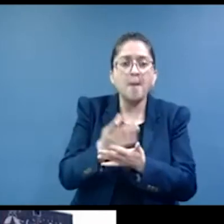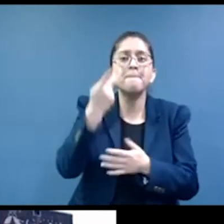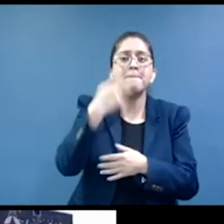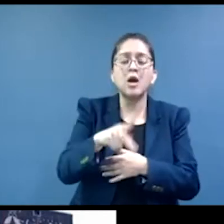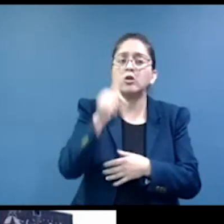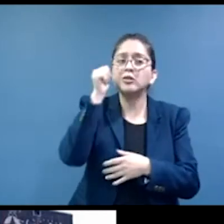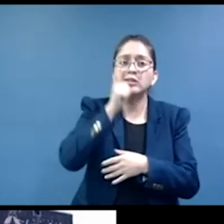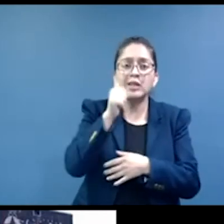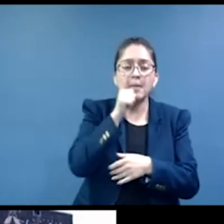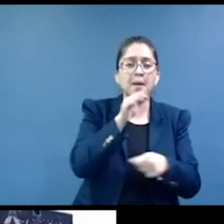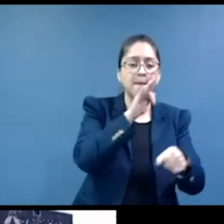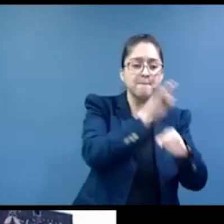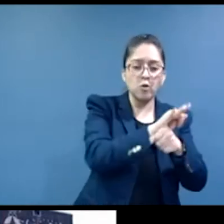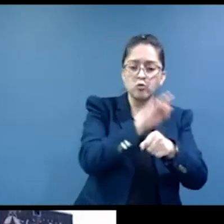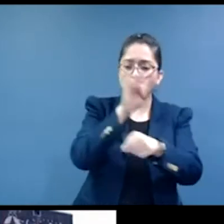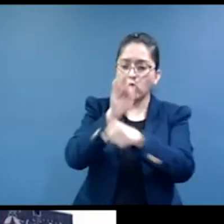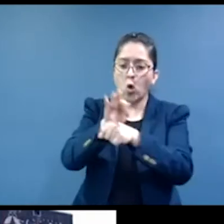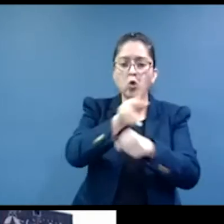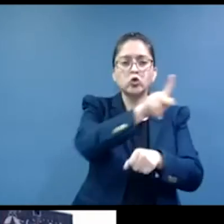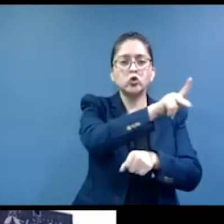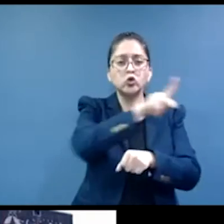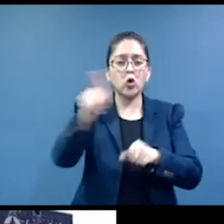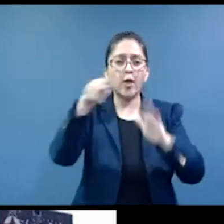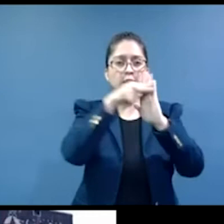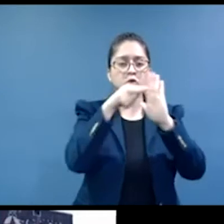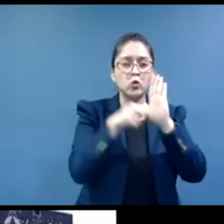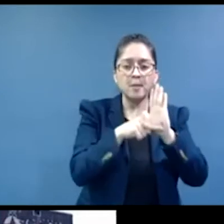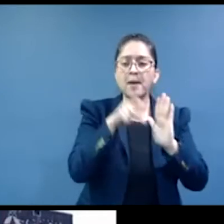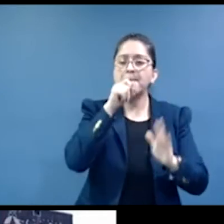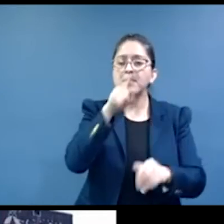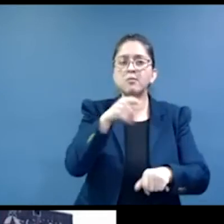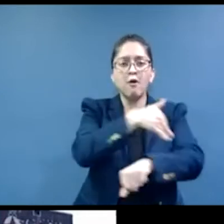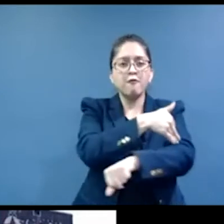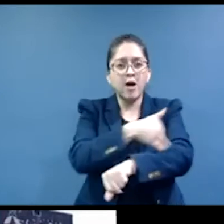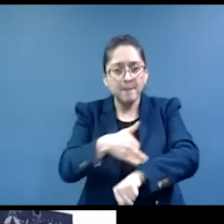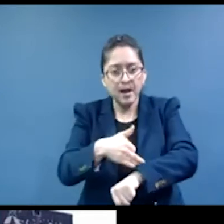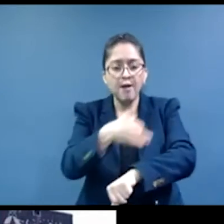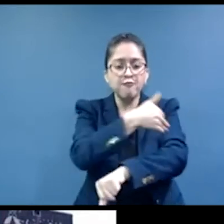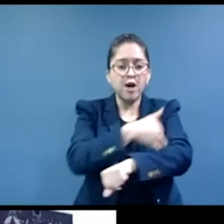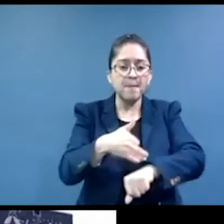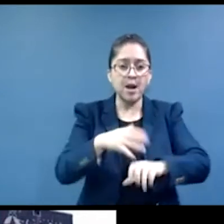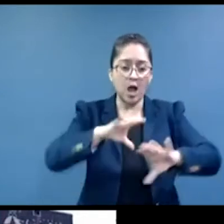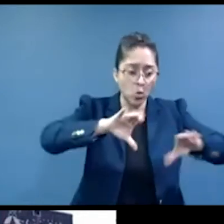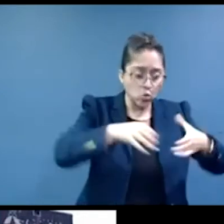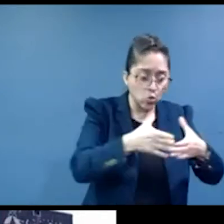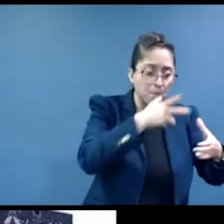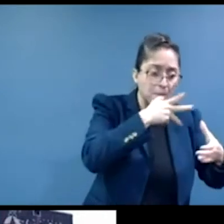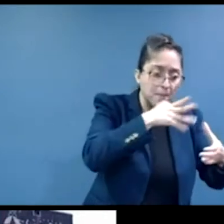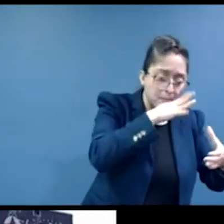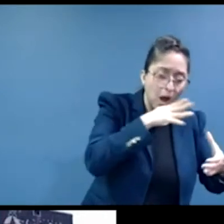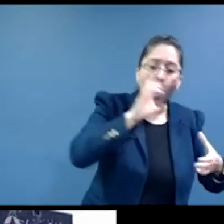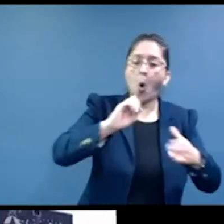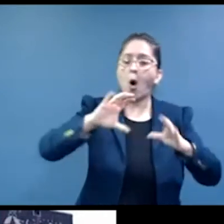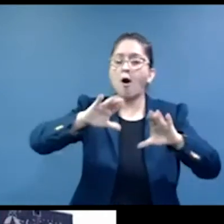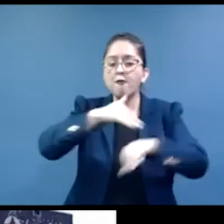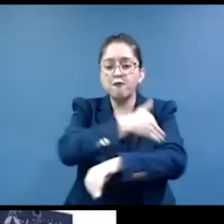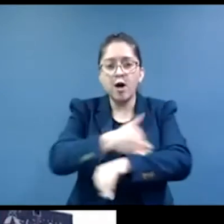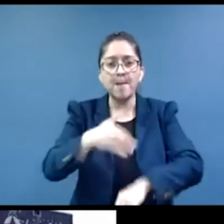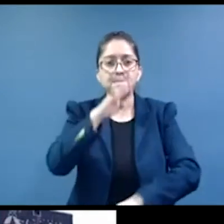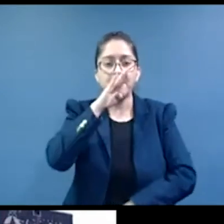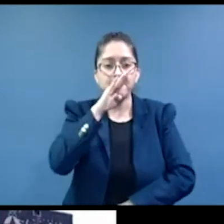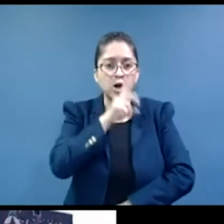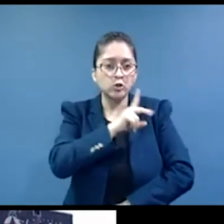las formas y manifestaciones de familias, familias nucleares, familias monoparentales, familias homoparentales, etcétera,